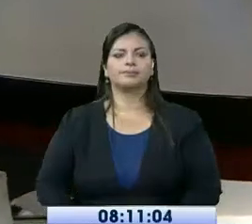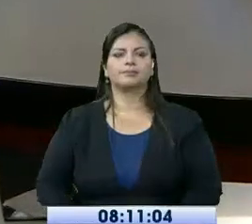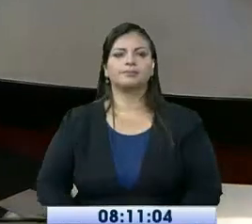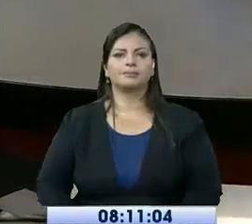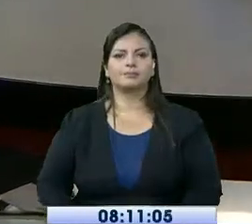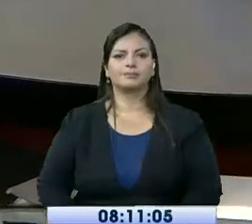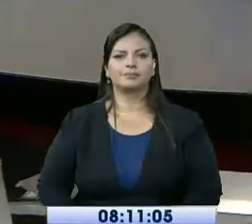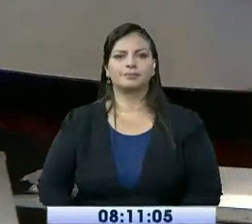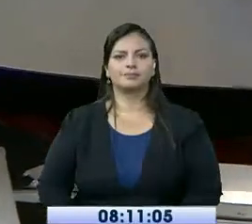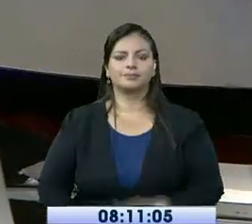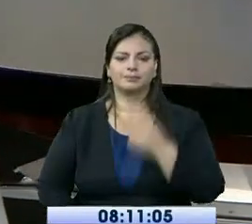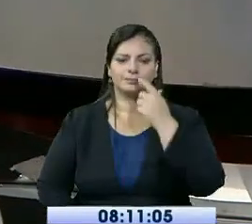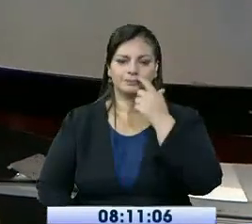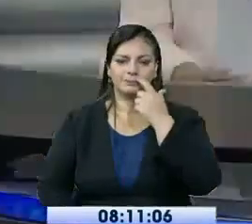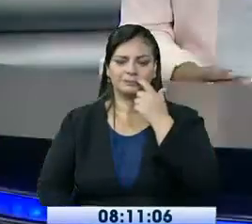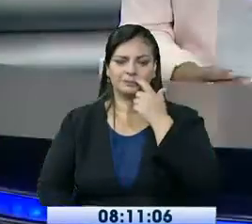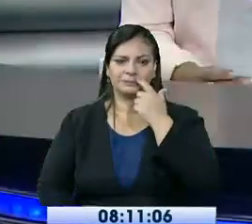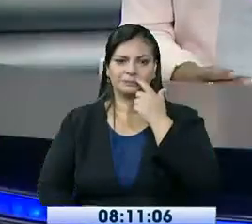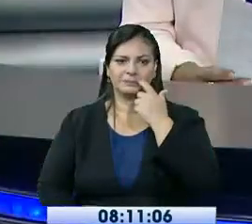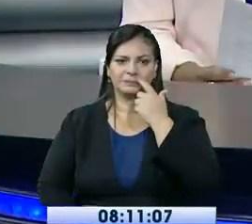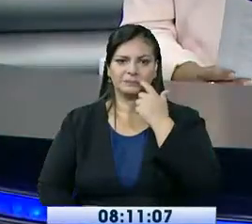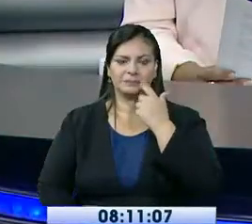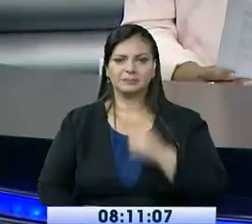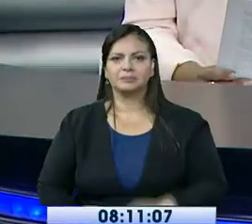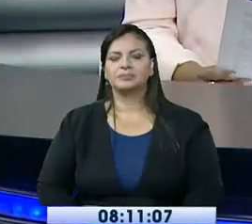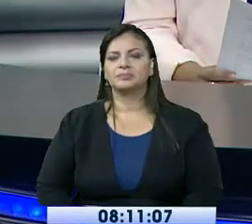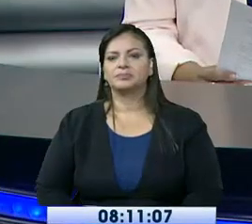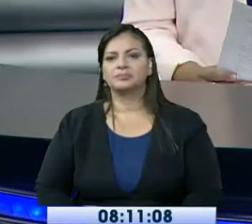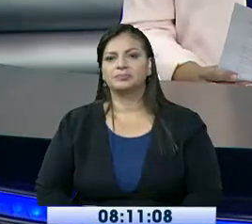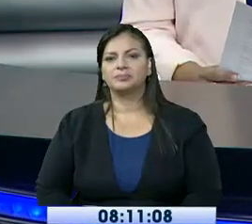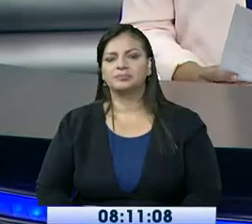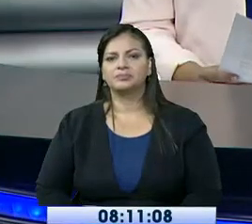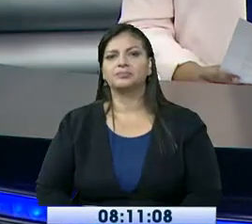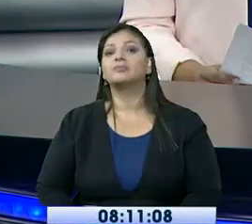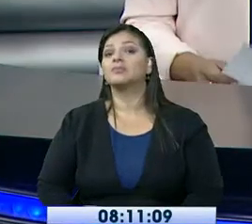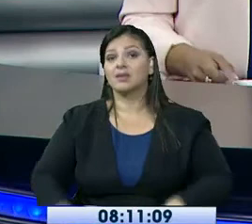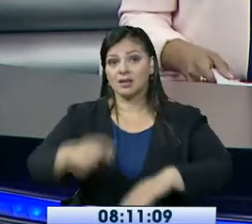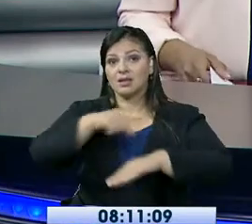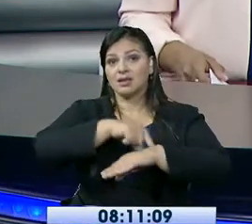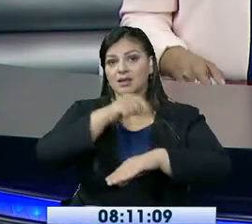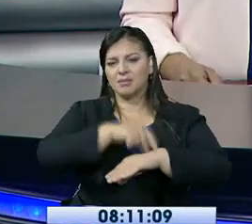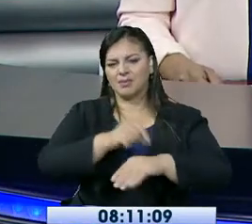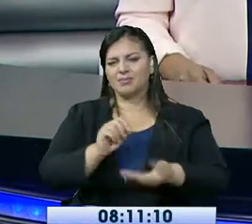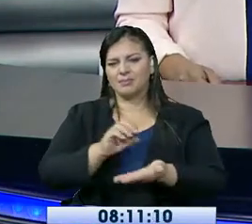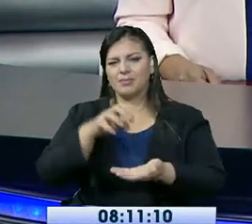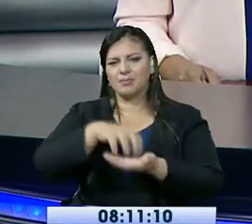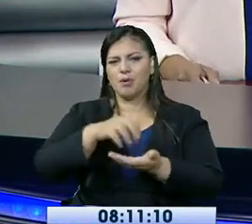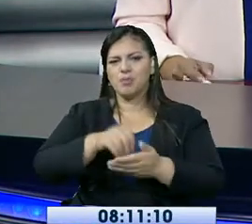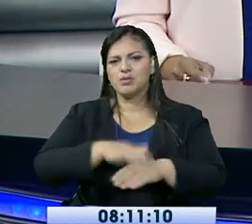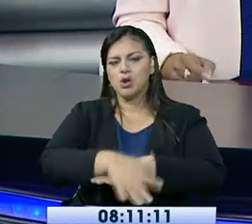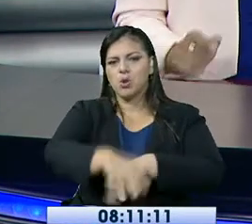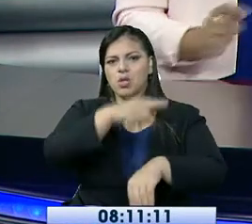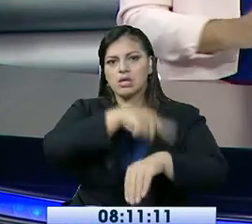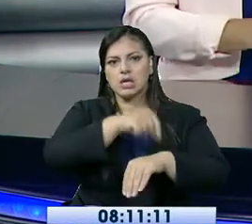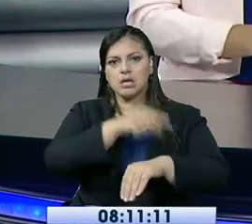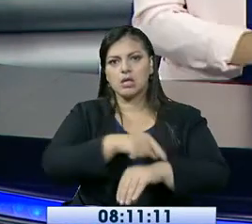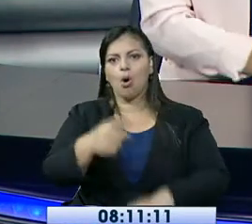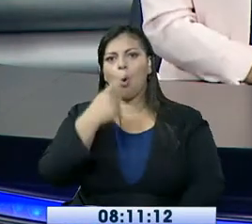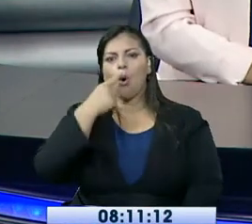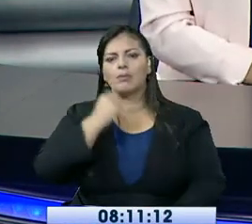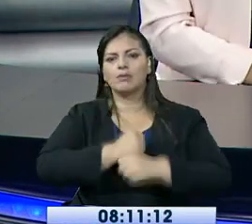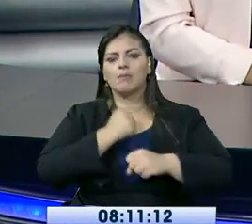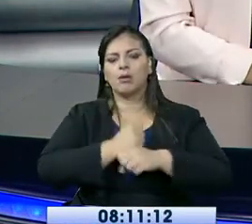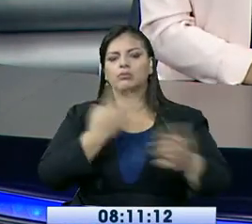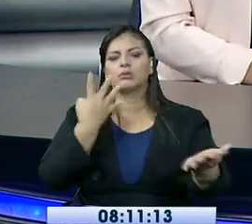Continúa con las investigaciones en torno al asesinato de un guía penitenciario ocurrido en Quevedo, provincia de Los Ríos. El crimen fue captado por cámaras